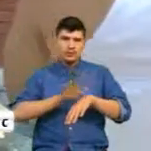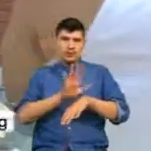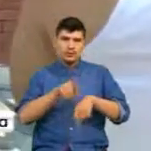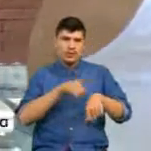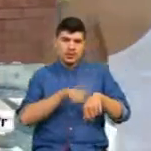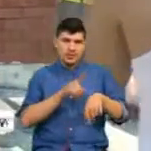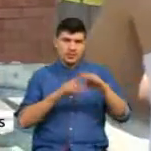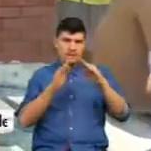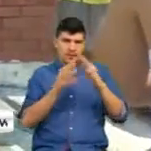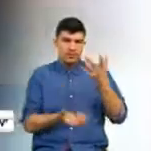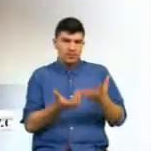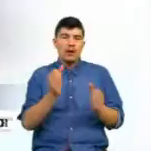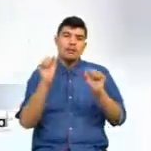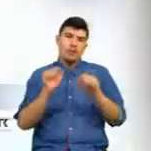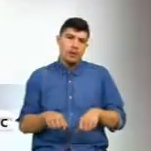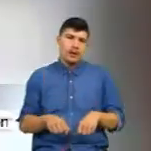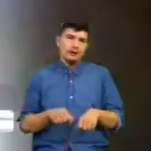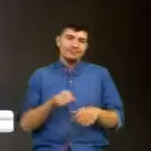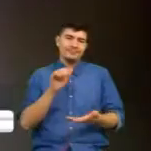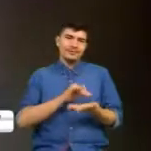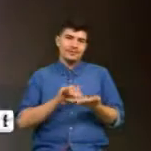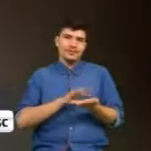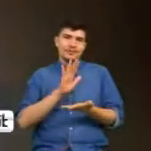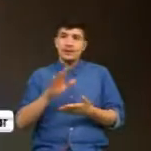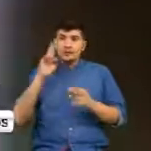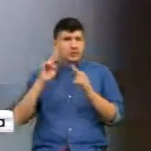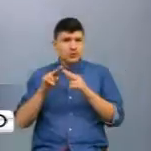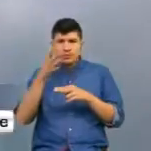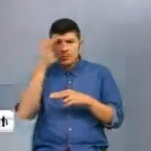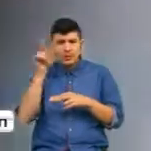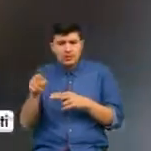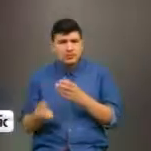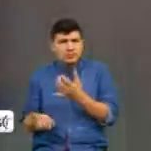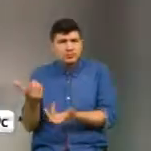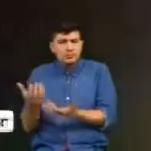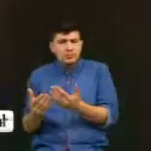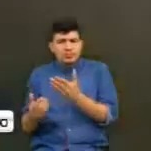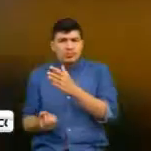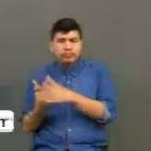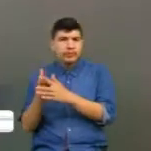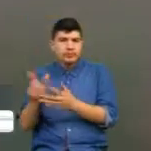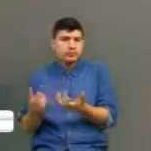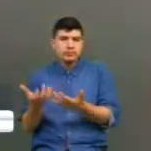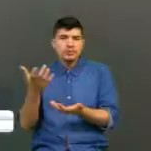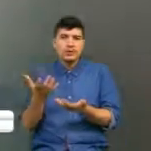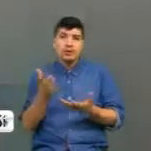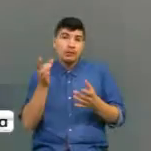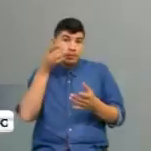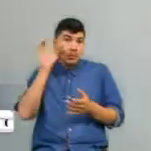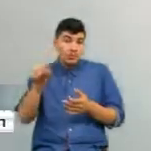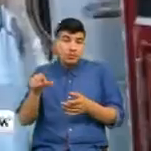se logró solucionar esta emergencia. Se desconoce lo que pudo haber originado esta emergencia. Por el momento, no se descarta un